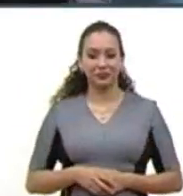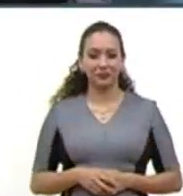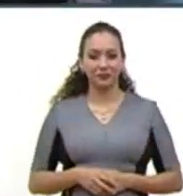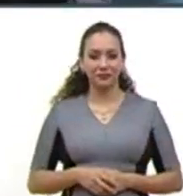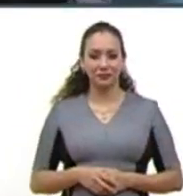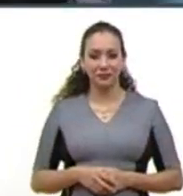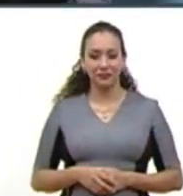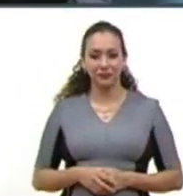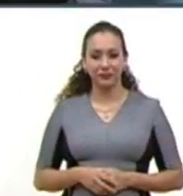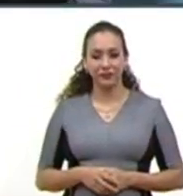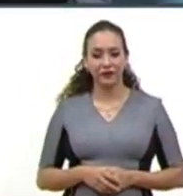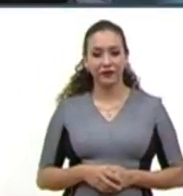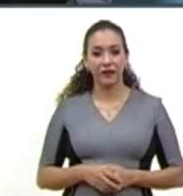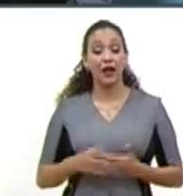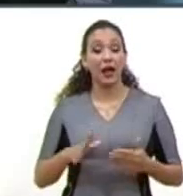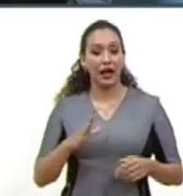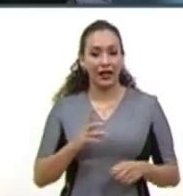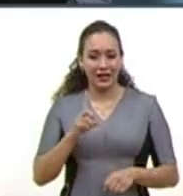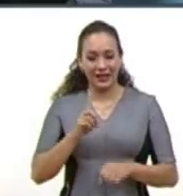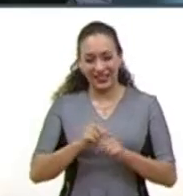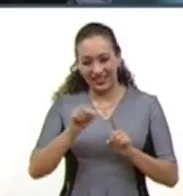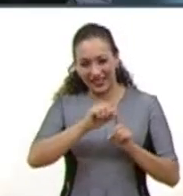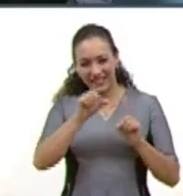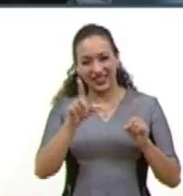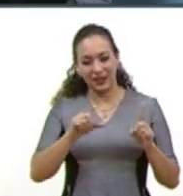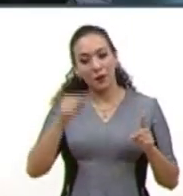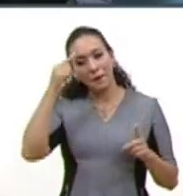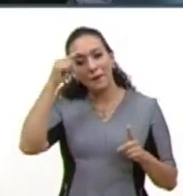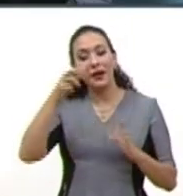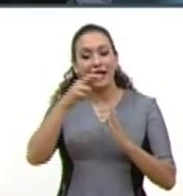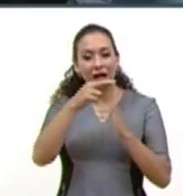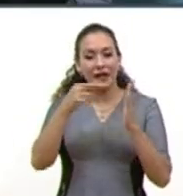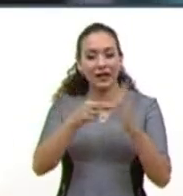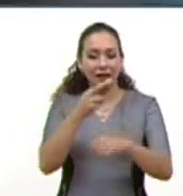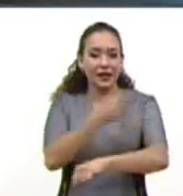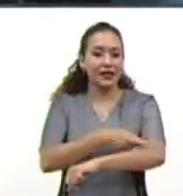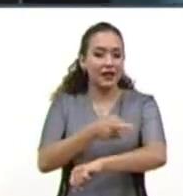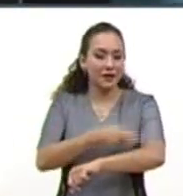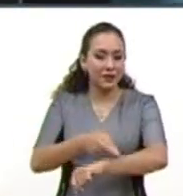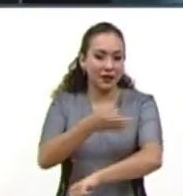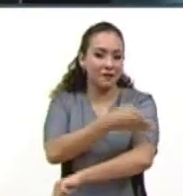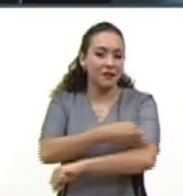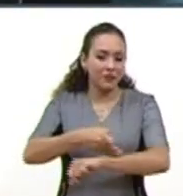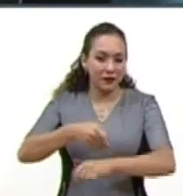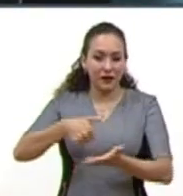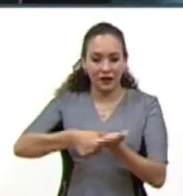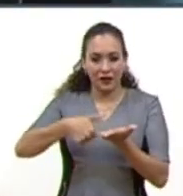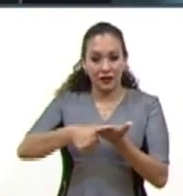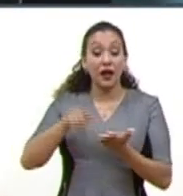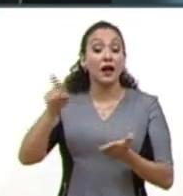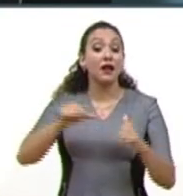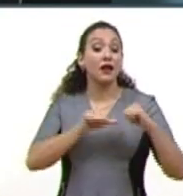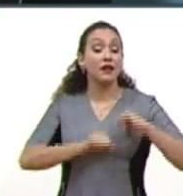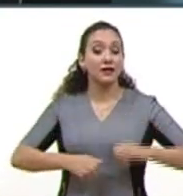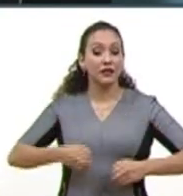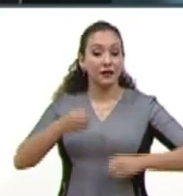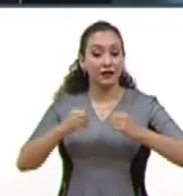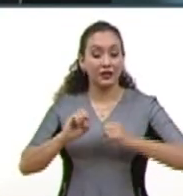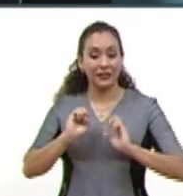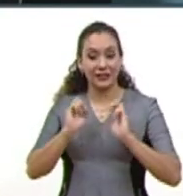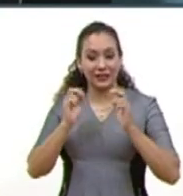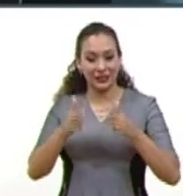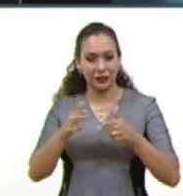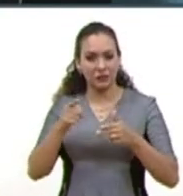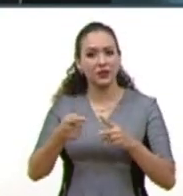En el marco de la implementación del Código Nacional de Procedimientos Civiles y Familiares, el Poder Judicial de Chiapas realiza